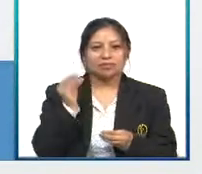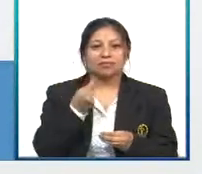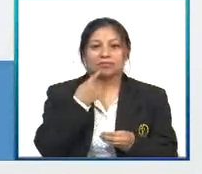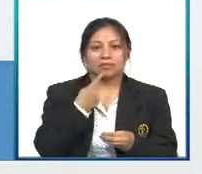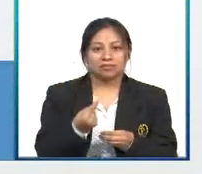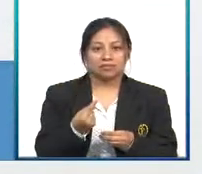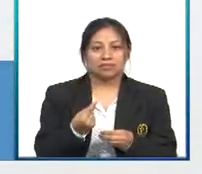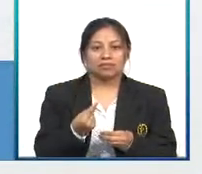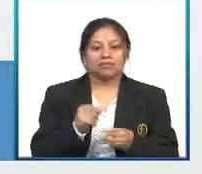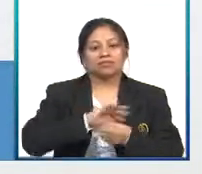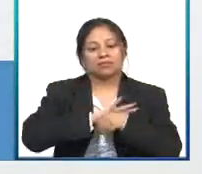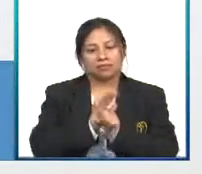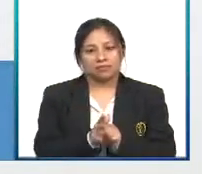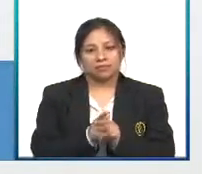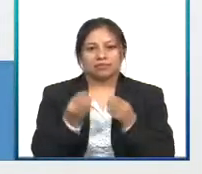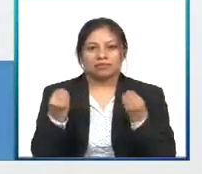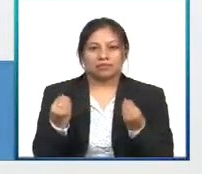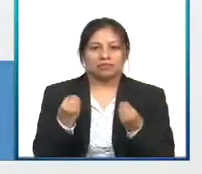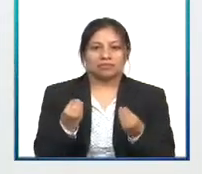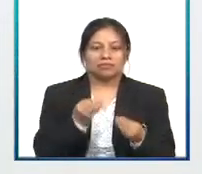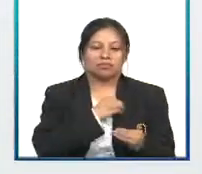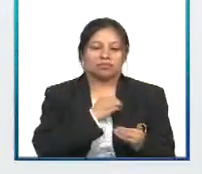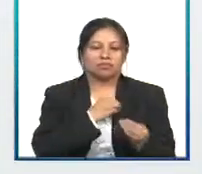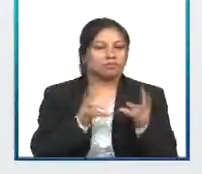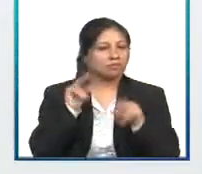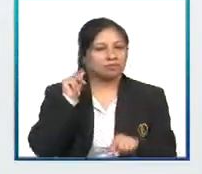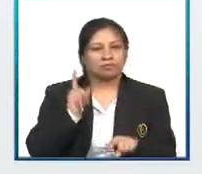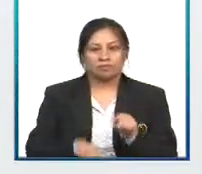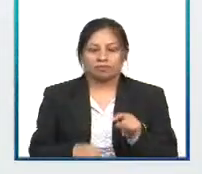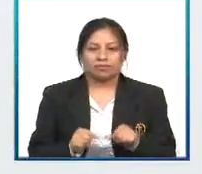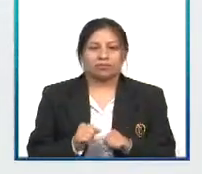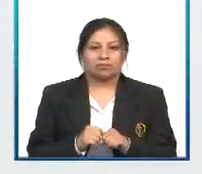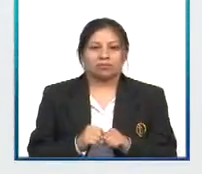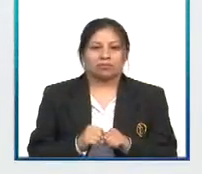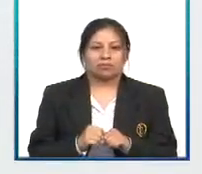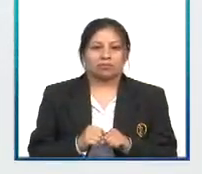porque debido a la pandemia muchos quizá no hayan